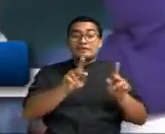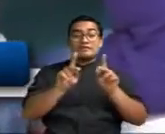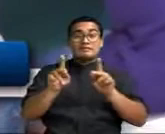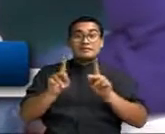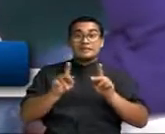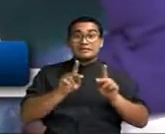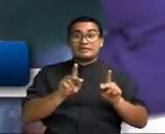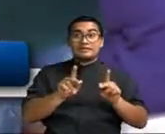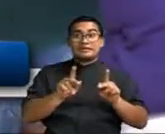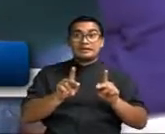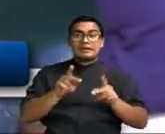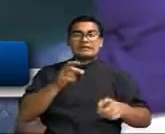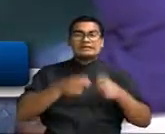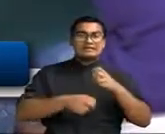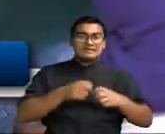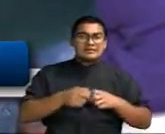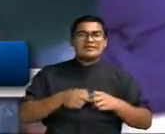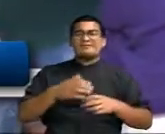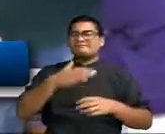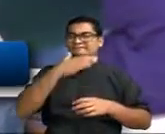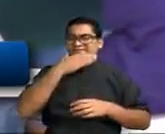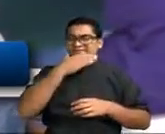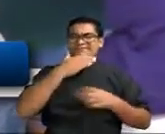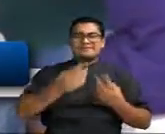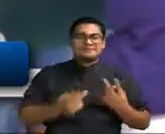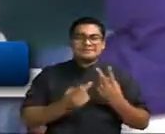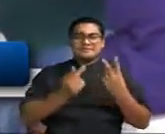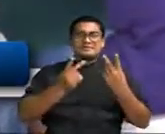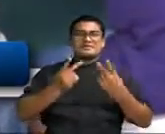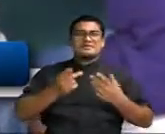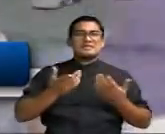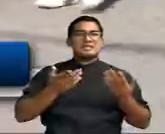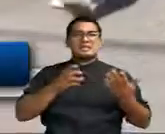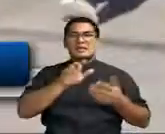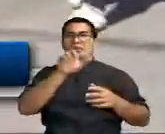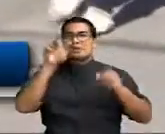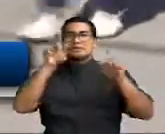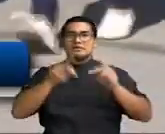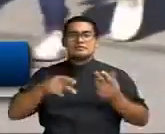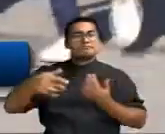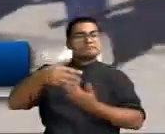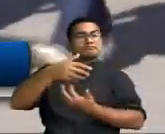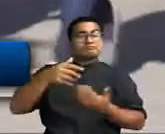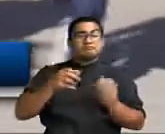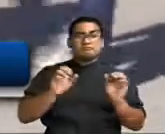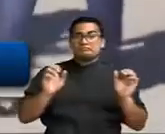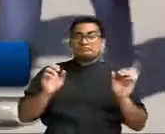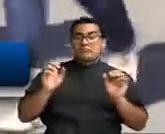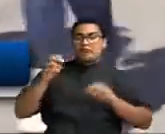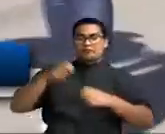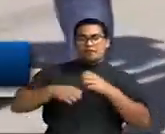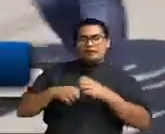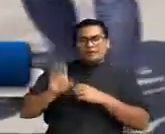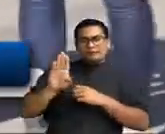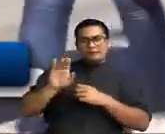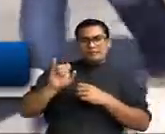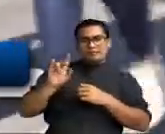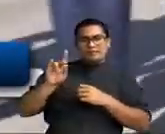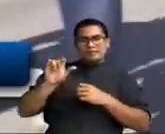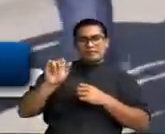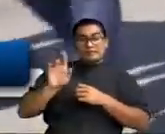factores estresantes en la vida o en su desarrollo como persona van a presentar un trastorno bipolar en el